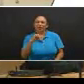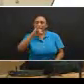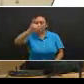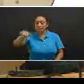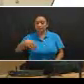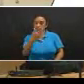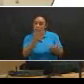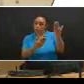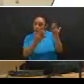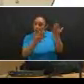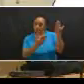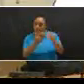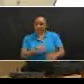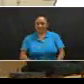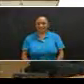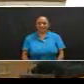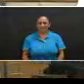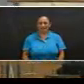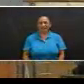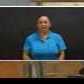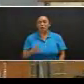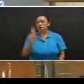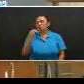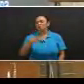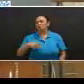Le damos duro a Judas, ¿eh? No hay problema.